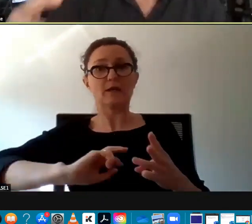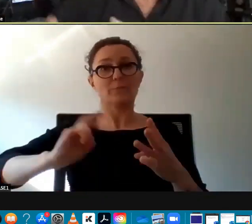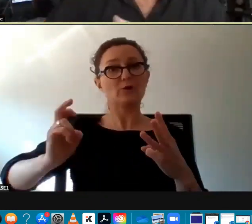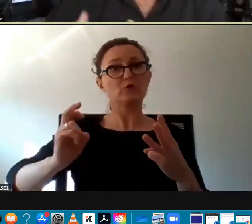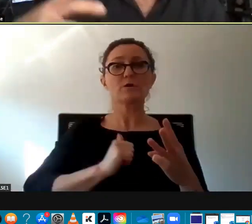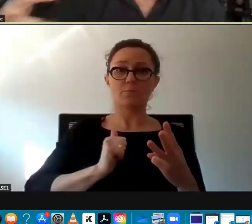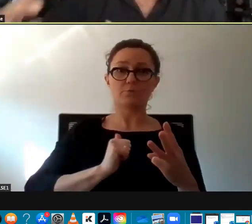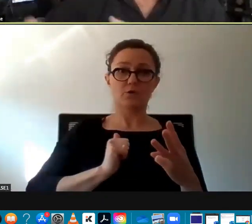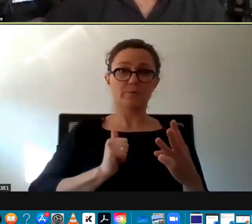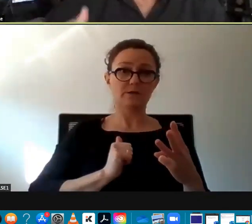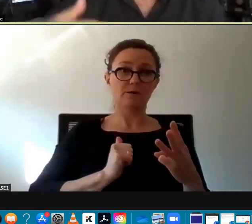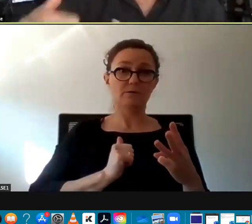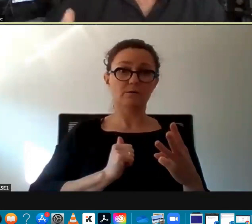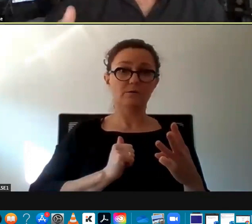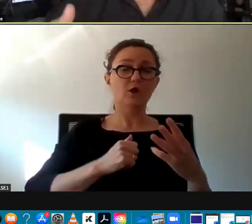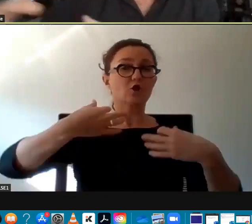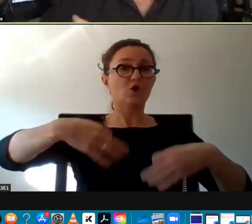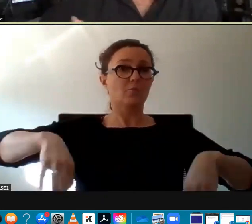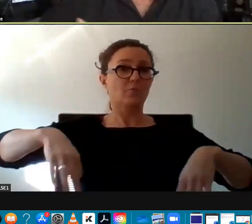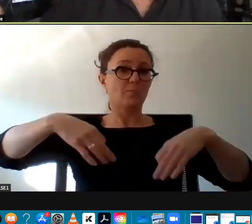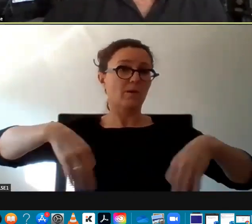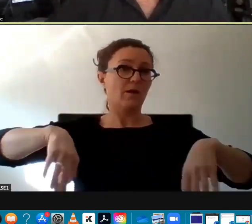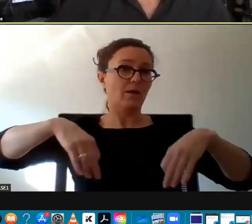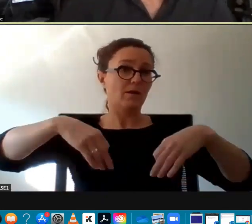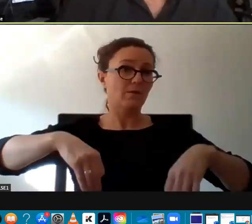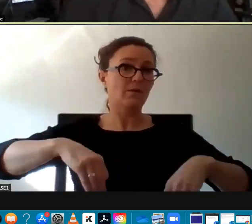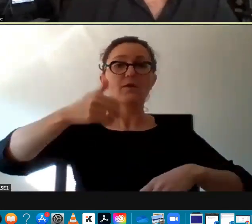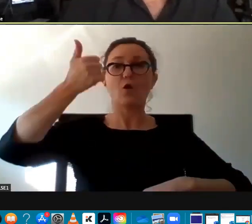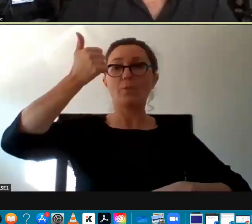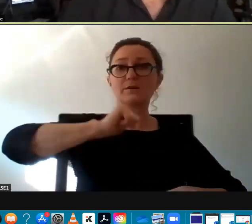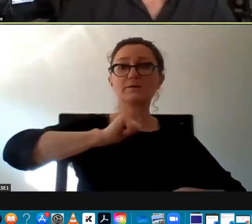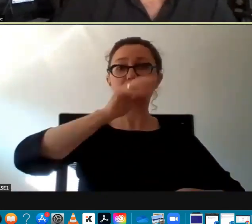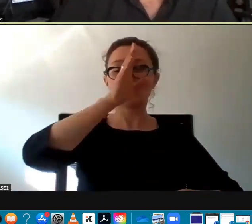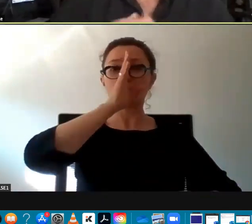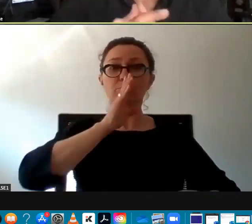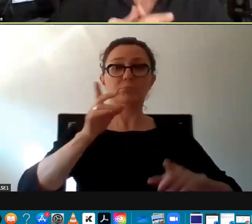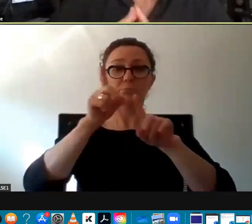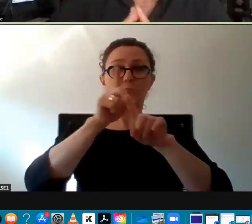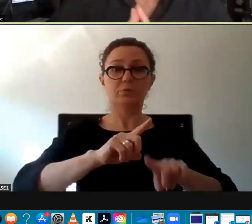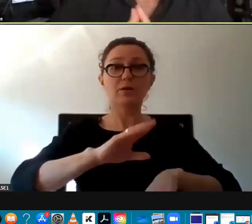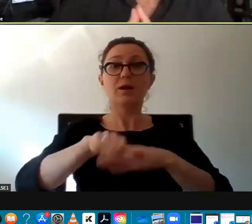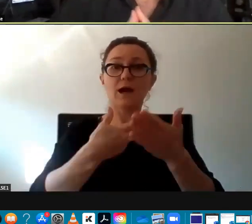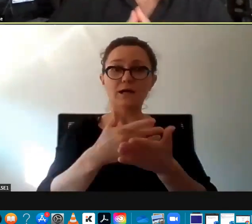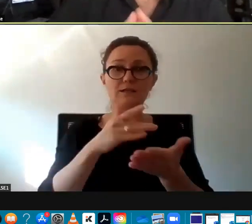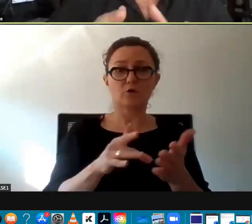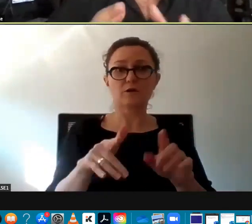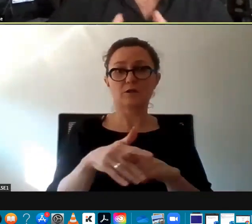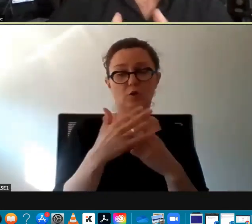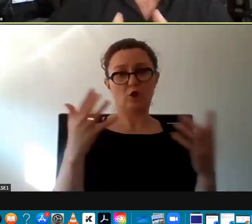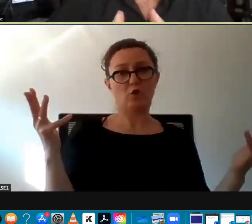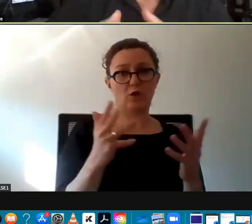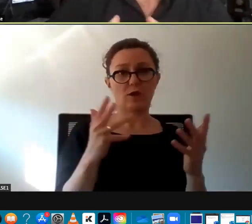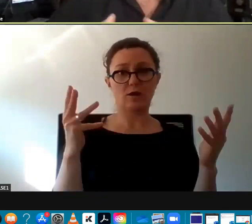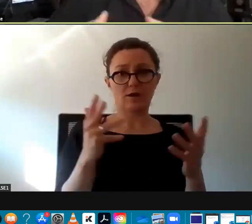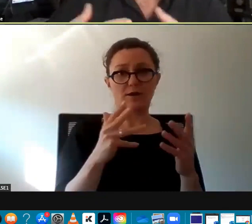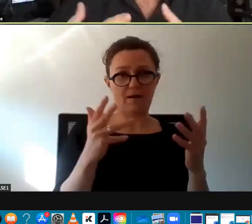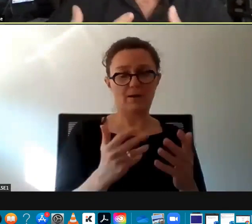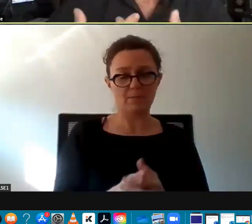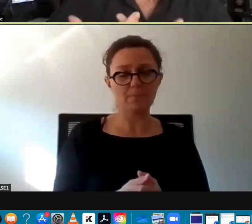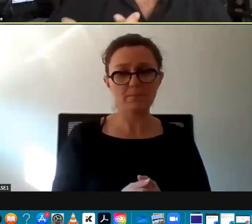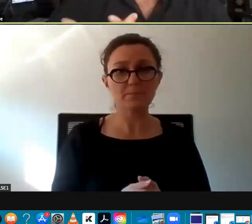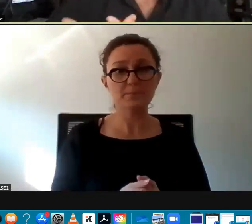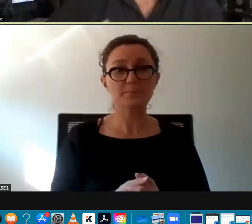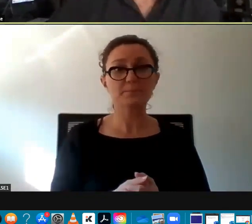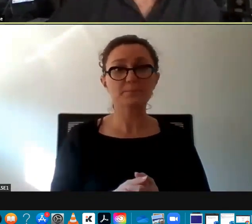esa violencia normalizada, invisibilizada, anónima, hasta que se produce una situación mucho más grave y mucho más terrible. Por